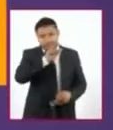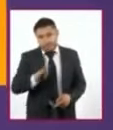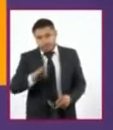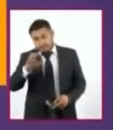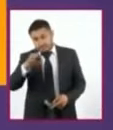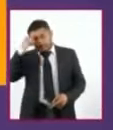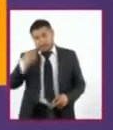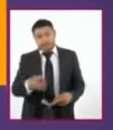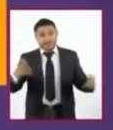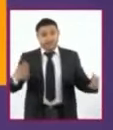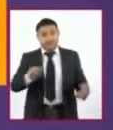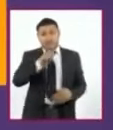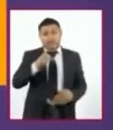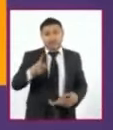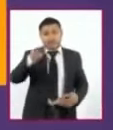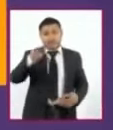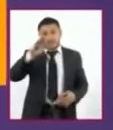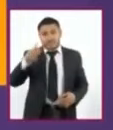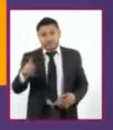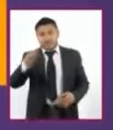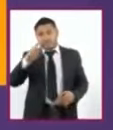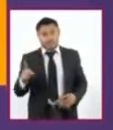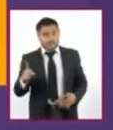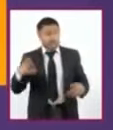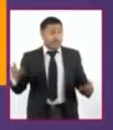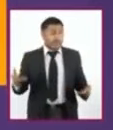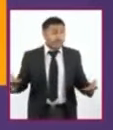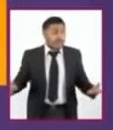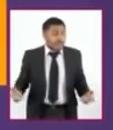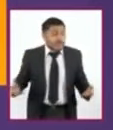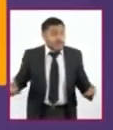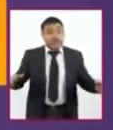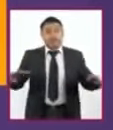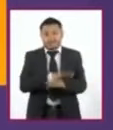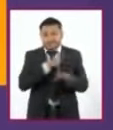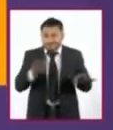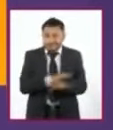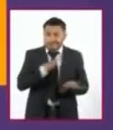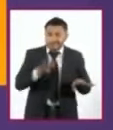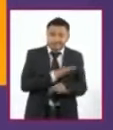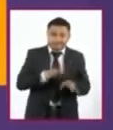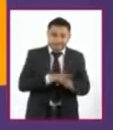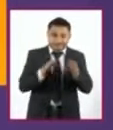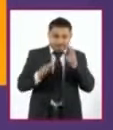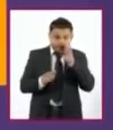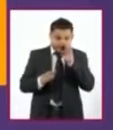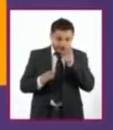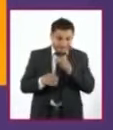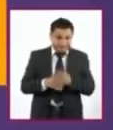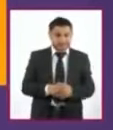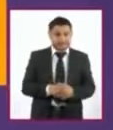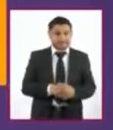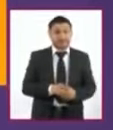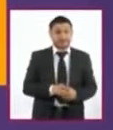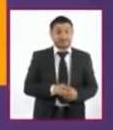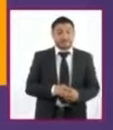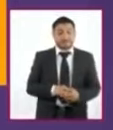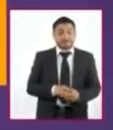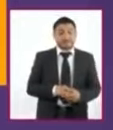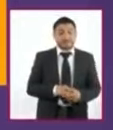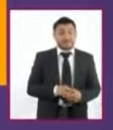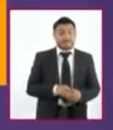el triángulo A', B', C'. Hagamos varias traslaciones del triángulo ABC. No es